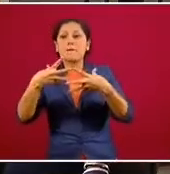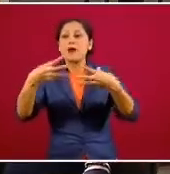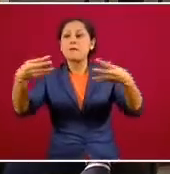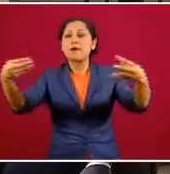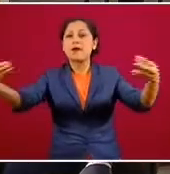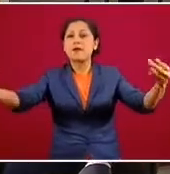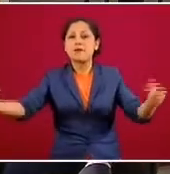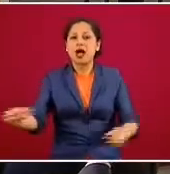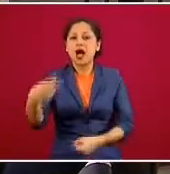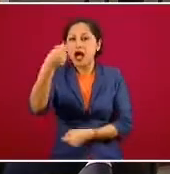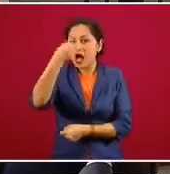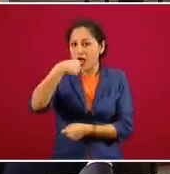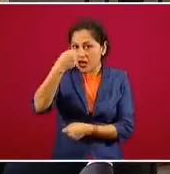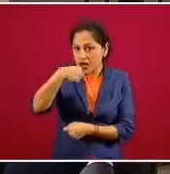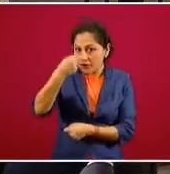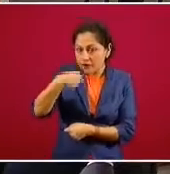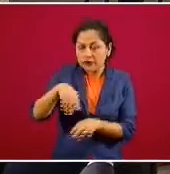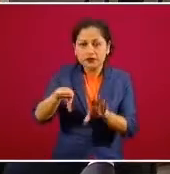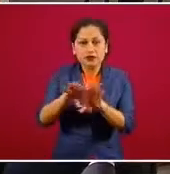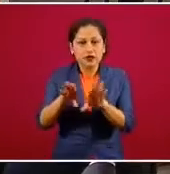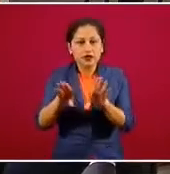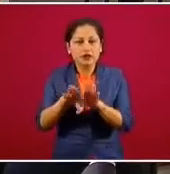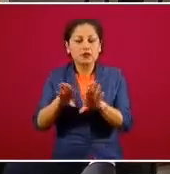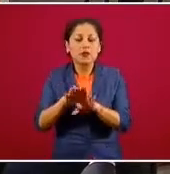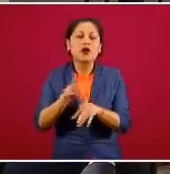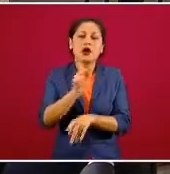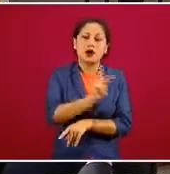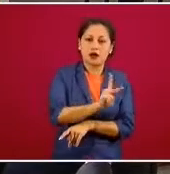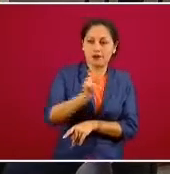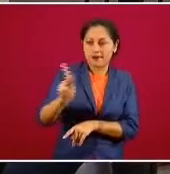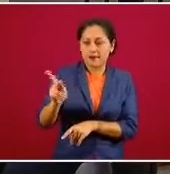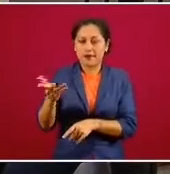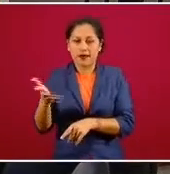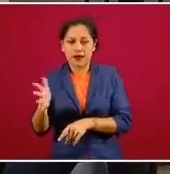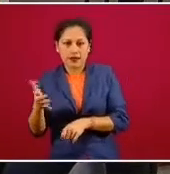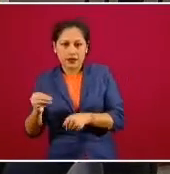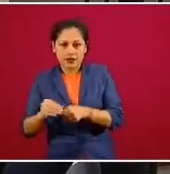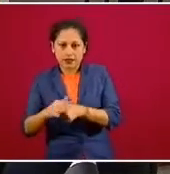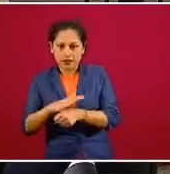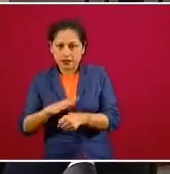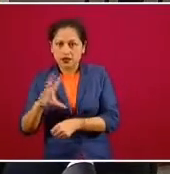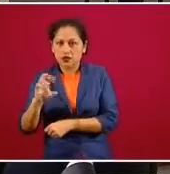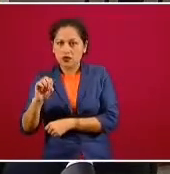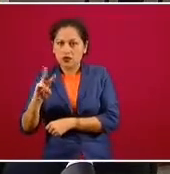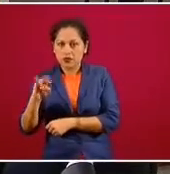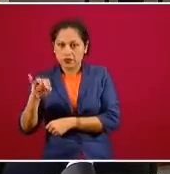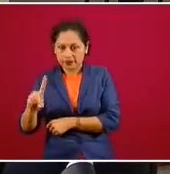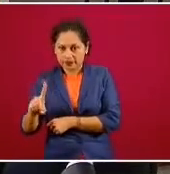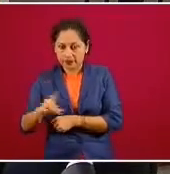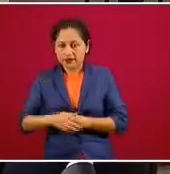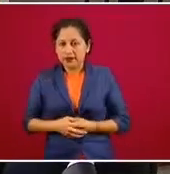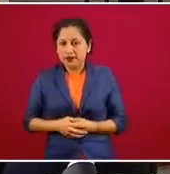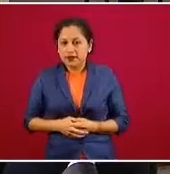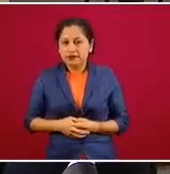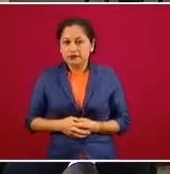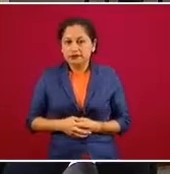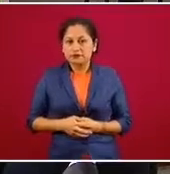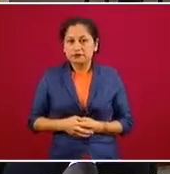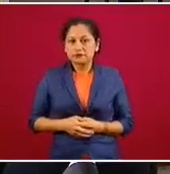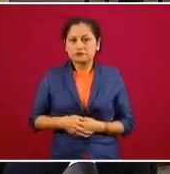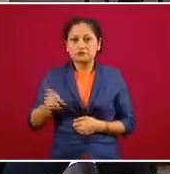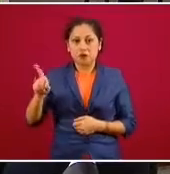pandemia de influenza que se comporta de una manera muy parecida a la pandemia de COVID. Y hay 3 fines o